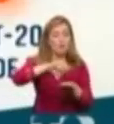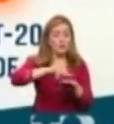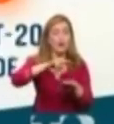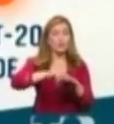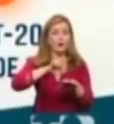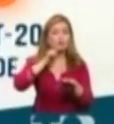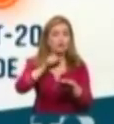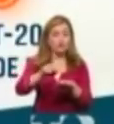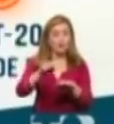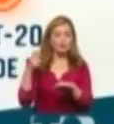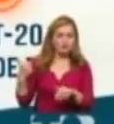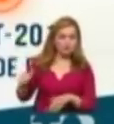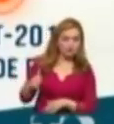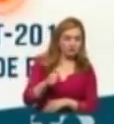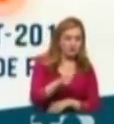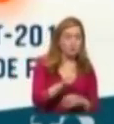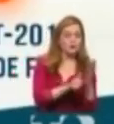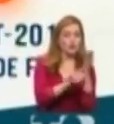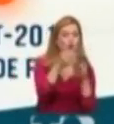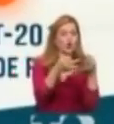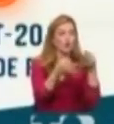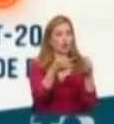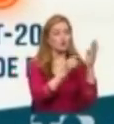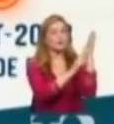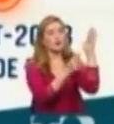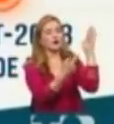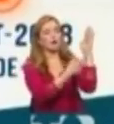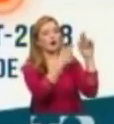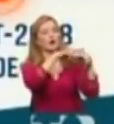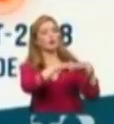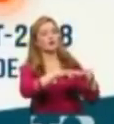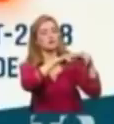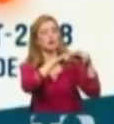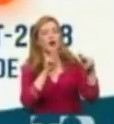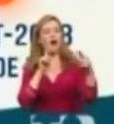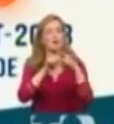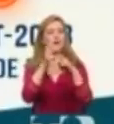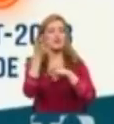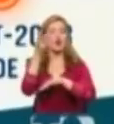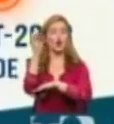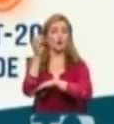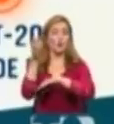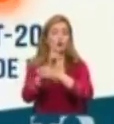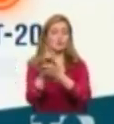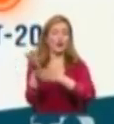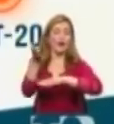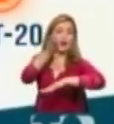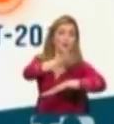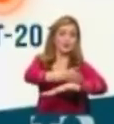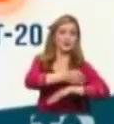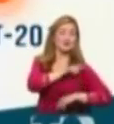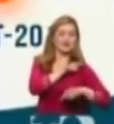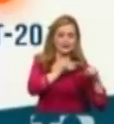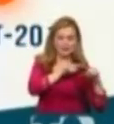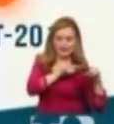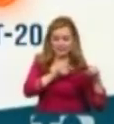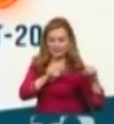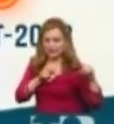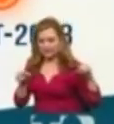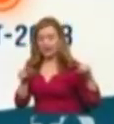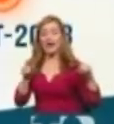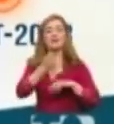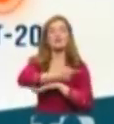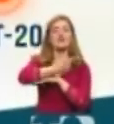el Ministerio de Justicia para la revisión del grillete, hasta el 13 de octubre, una semana antes de su fuga. En esos 16